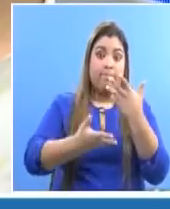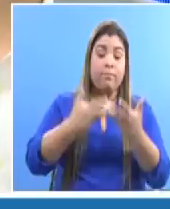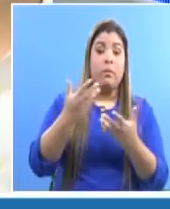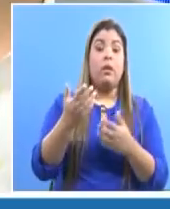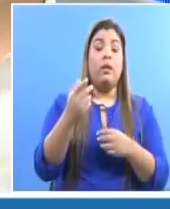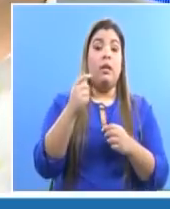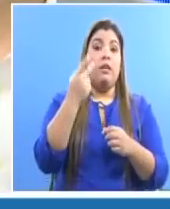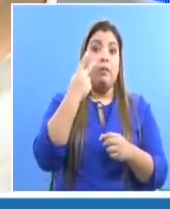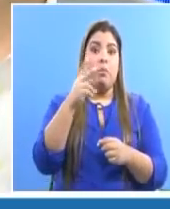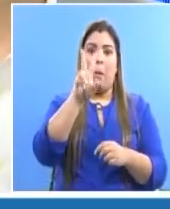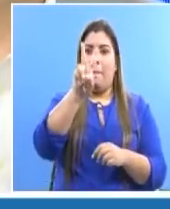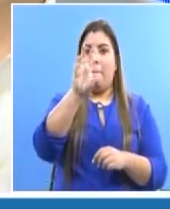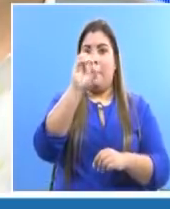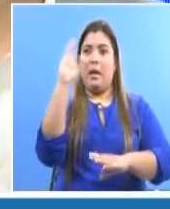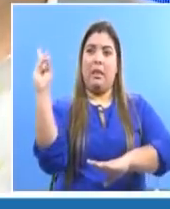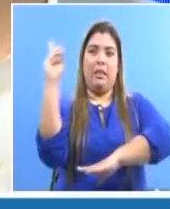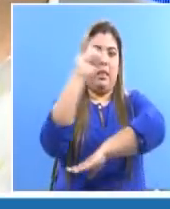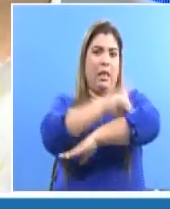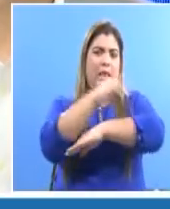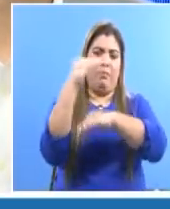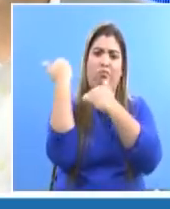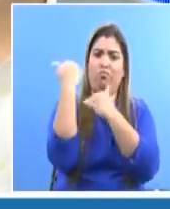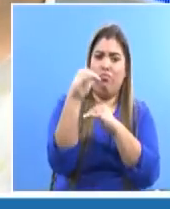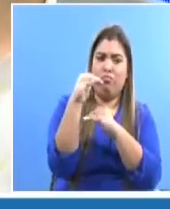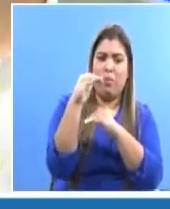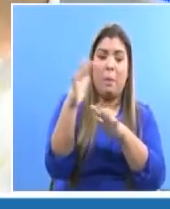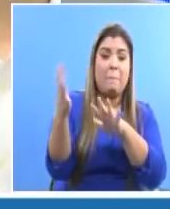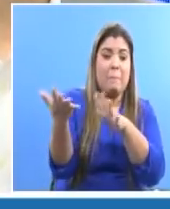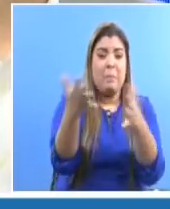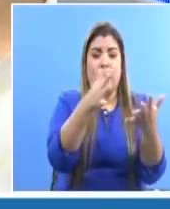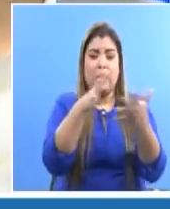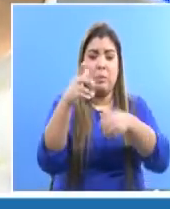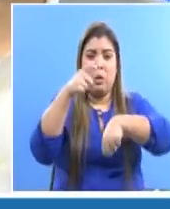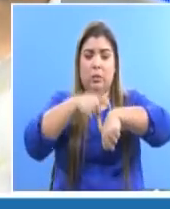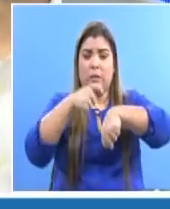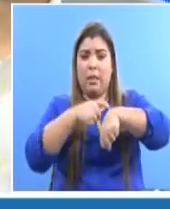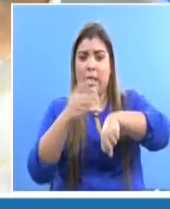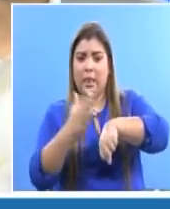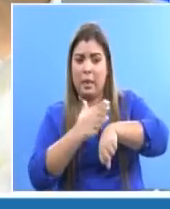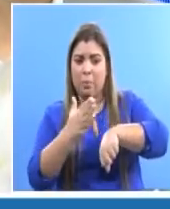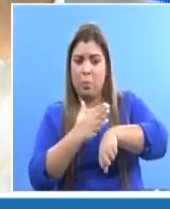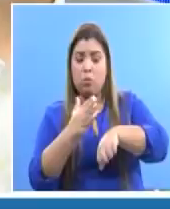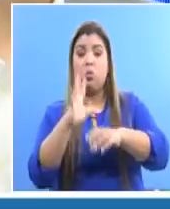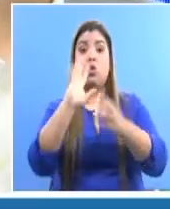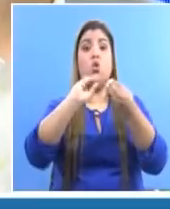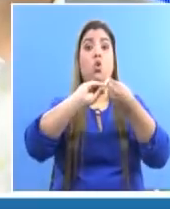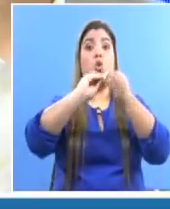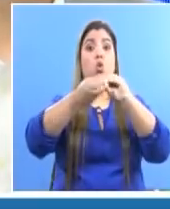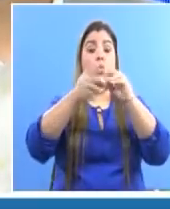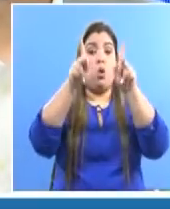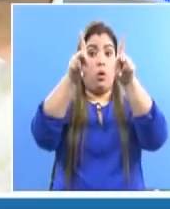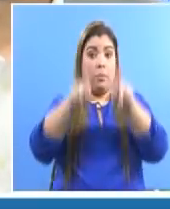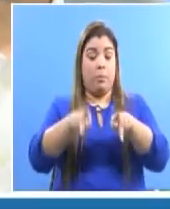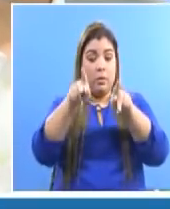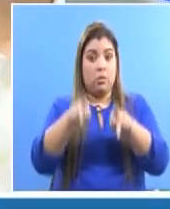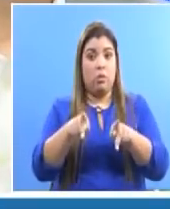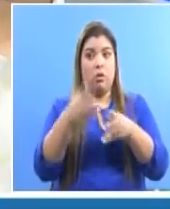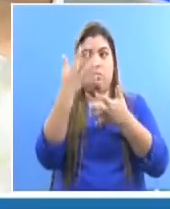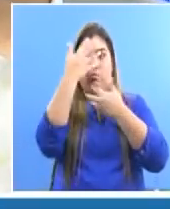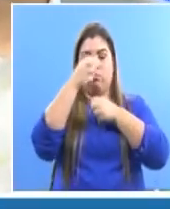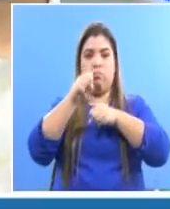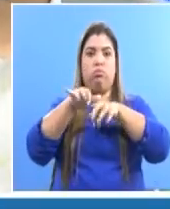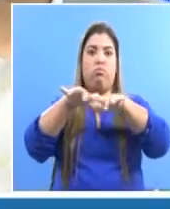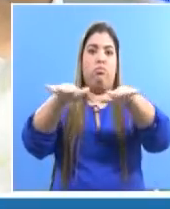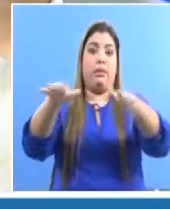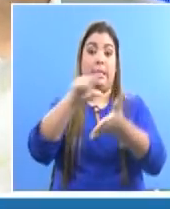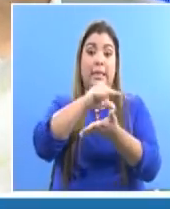duplicación mayor a los 20 días, que es el tiempo que tardaría el número de casos en duplicarse. La